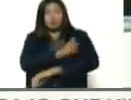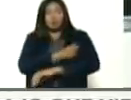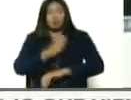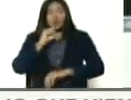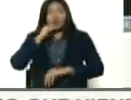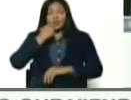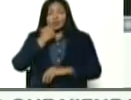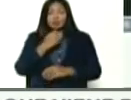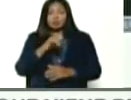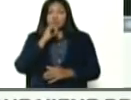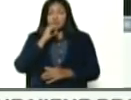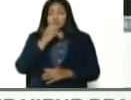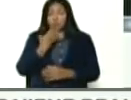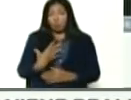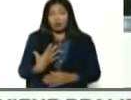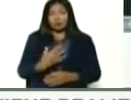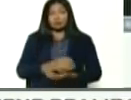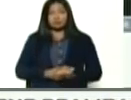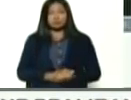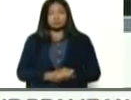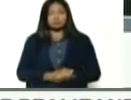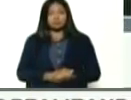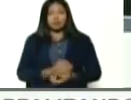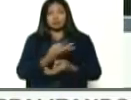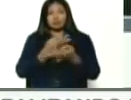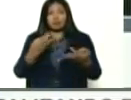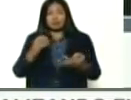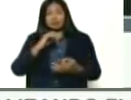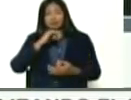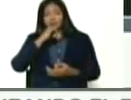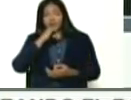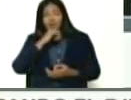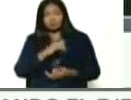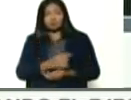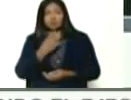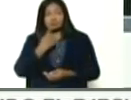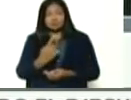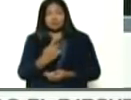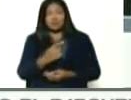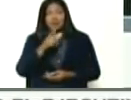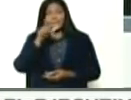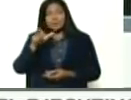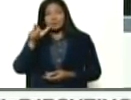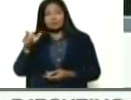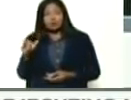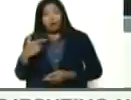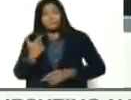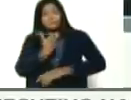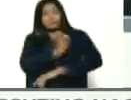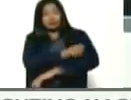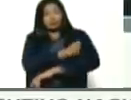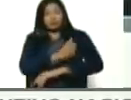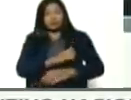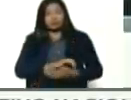con una noticia muy buena una tremenda noticia que dice que las personas vacunadas